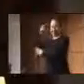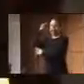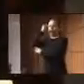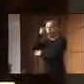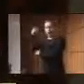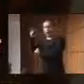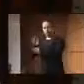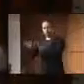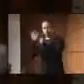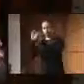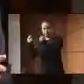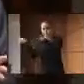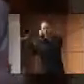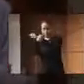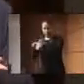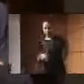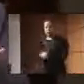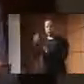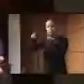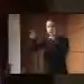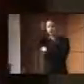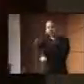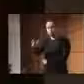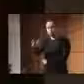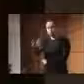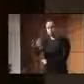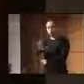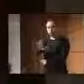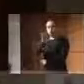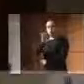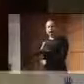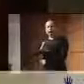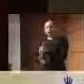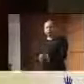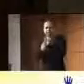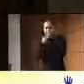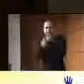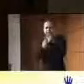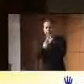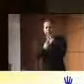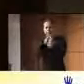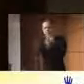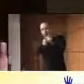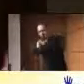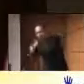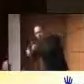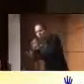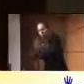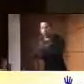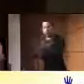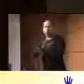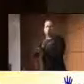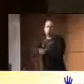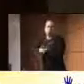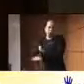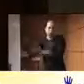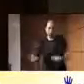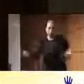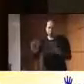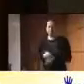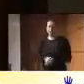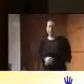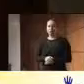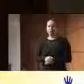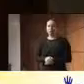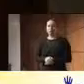sí, hay determinadas personas que tienen unas características individuales que conlleva una serie de consecuencias, pero